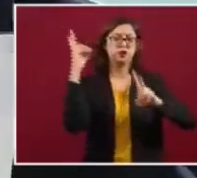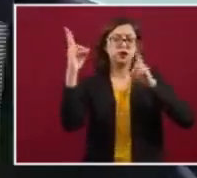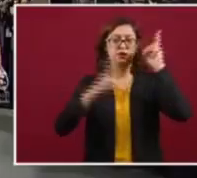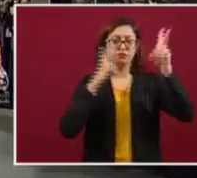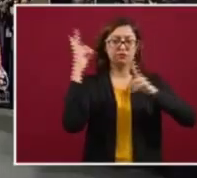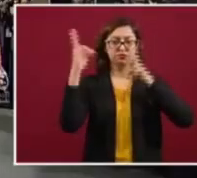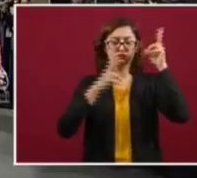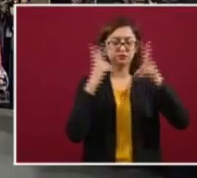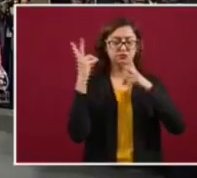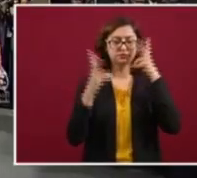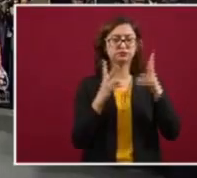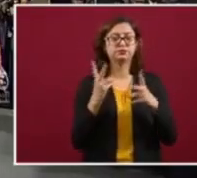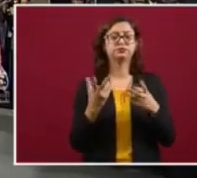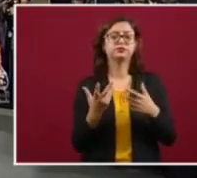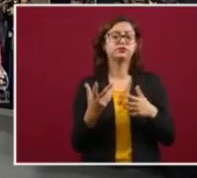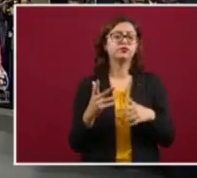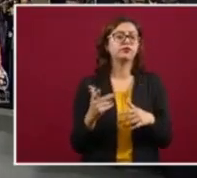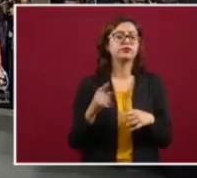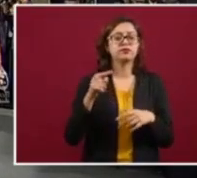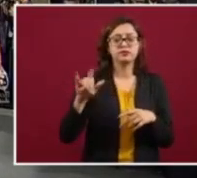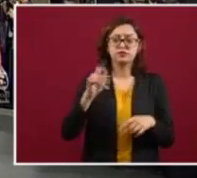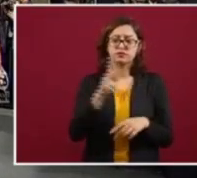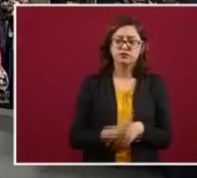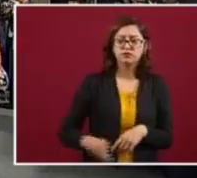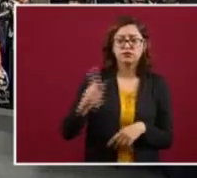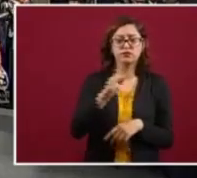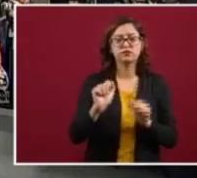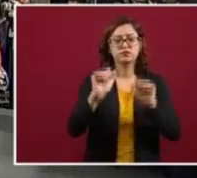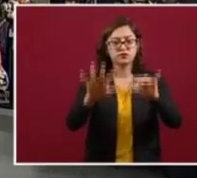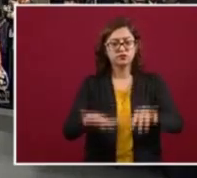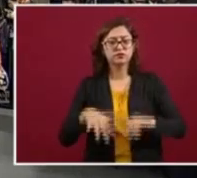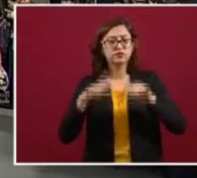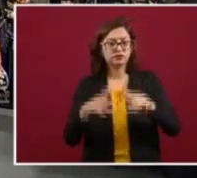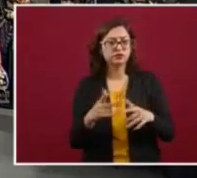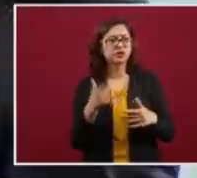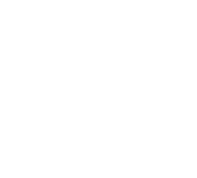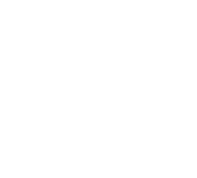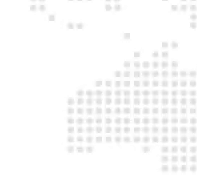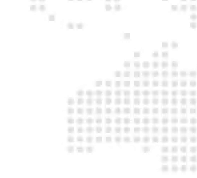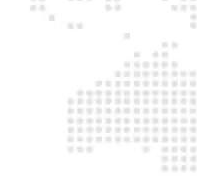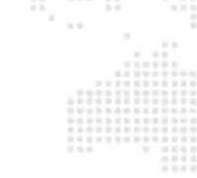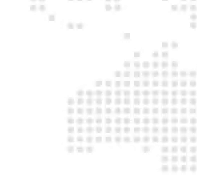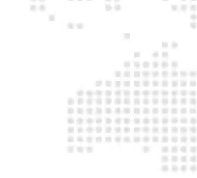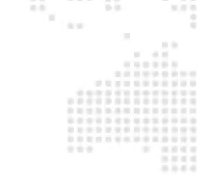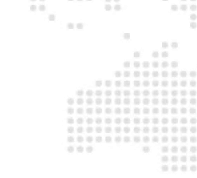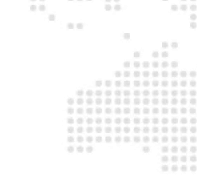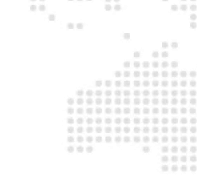para realizar asambleas ejidales y reclutar al personal con el perfil necesario.